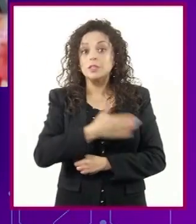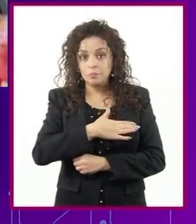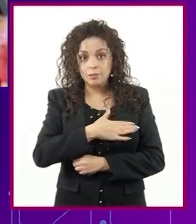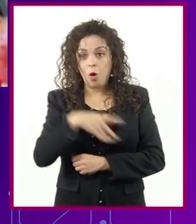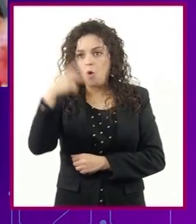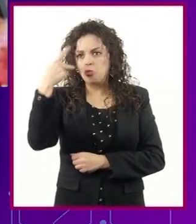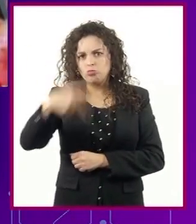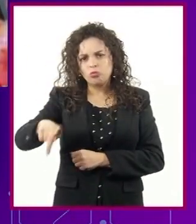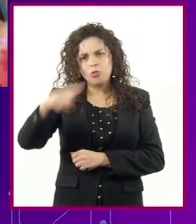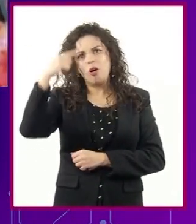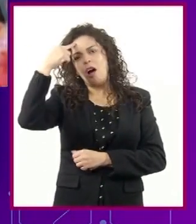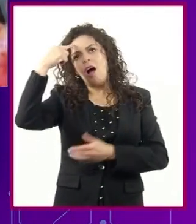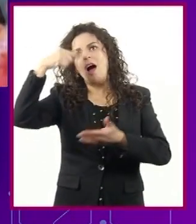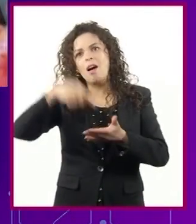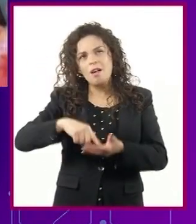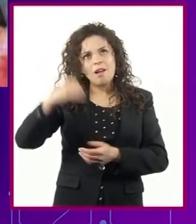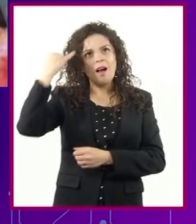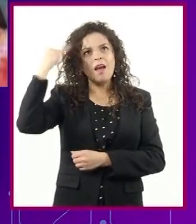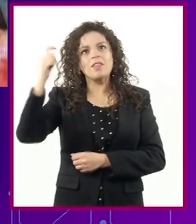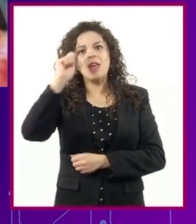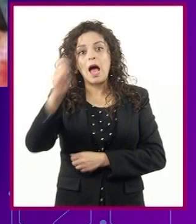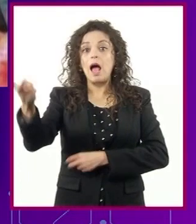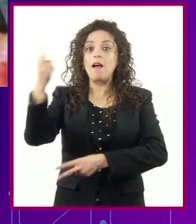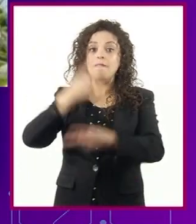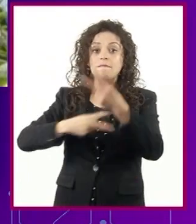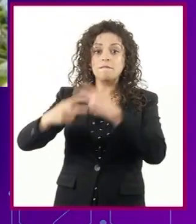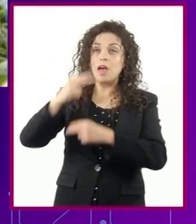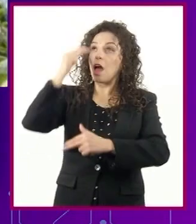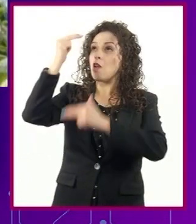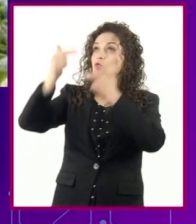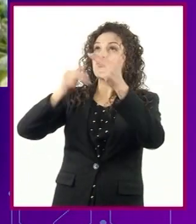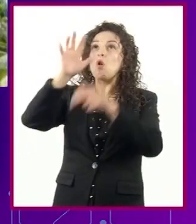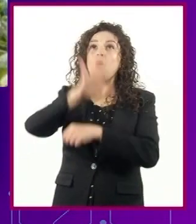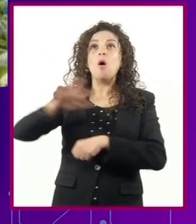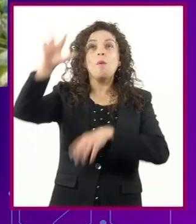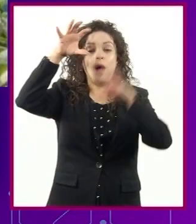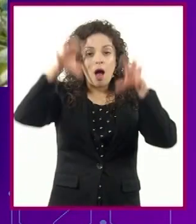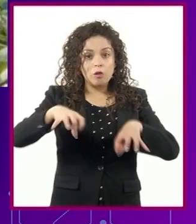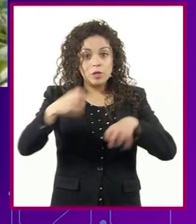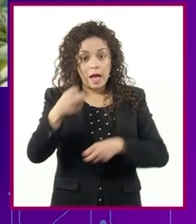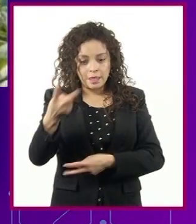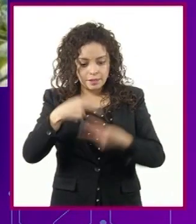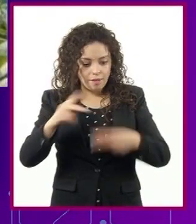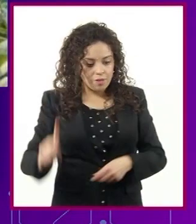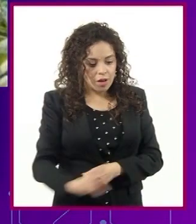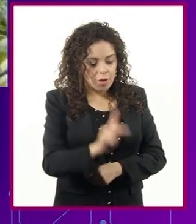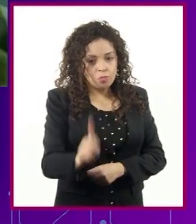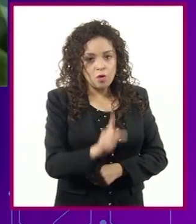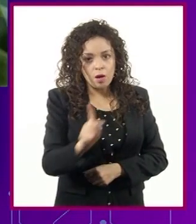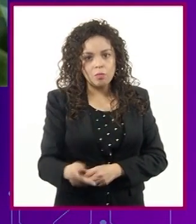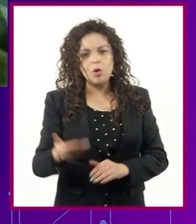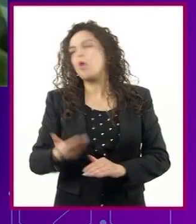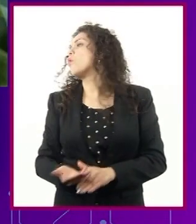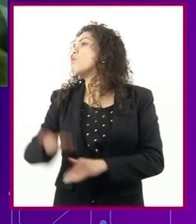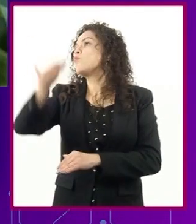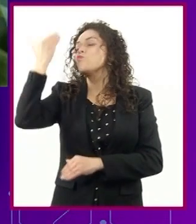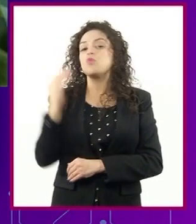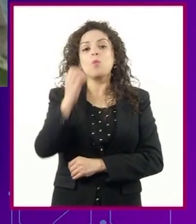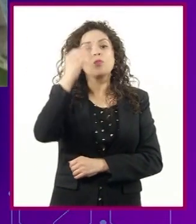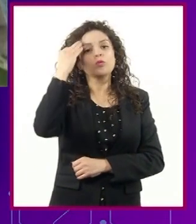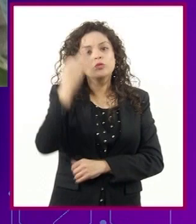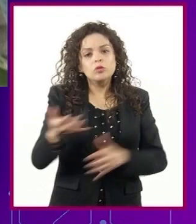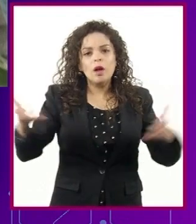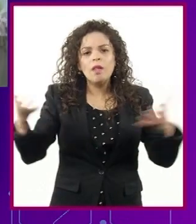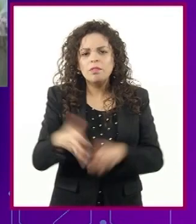pueblo mixteco se originó de las nubes o de la lluvia. Ellos se han dedicado desde hace mucho tiempo a la siembra de